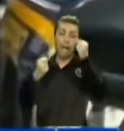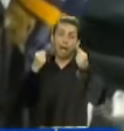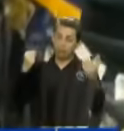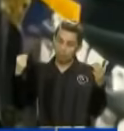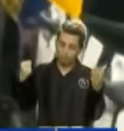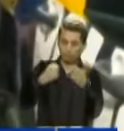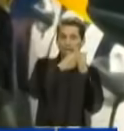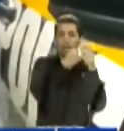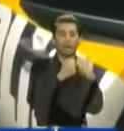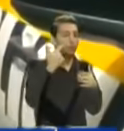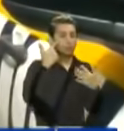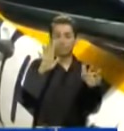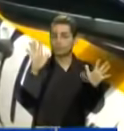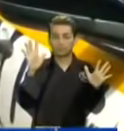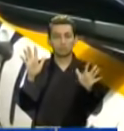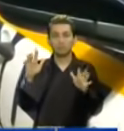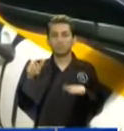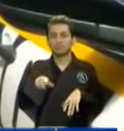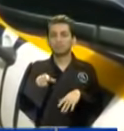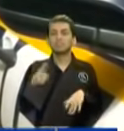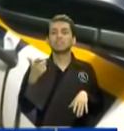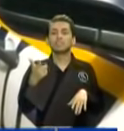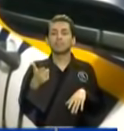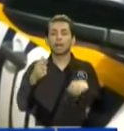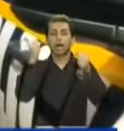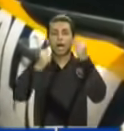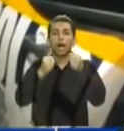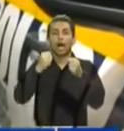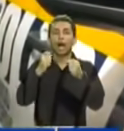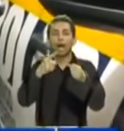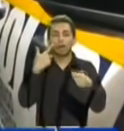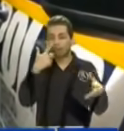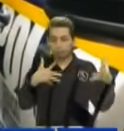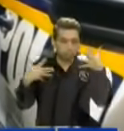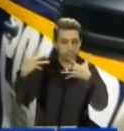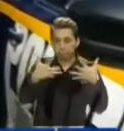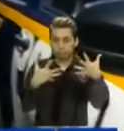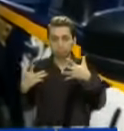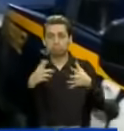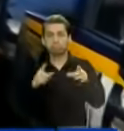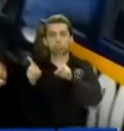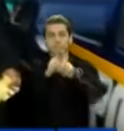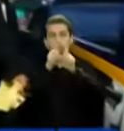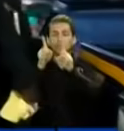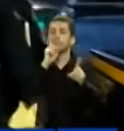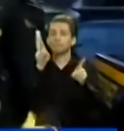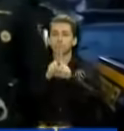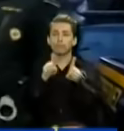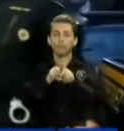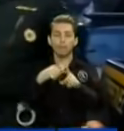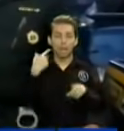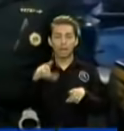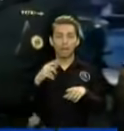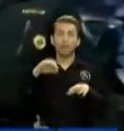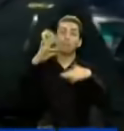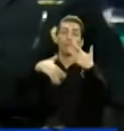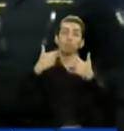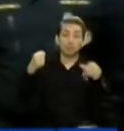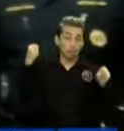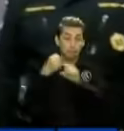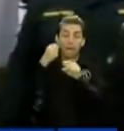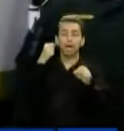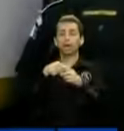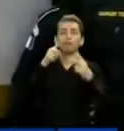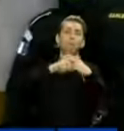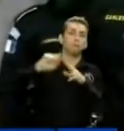desconocido que se unió en la persecución mismo que se dio la fuga.